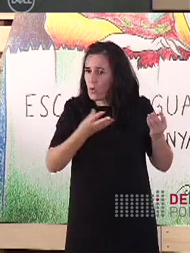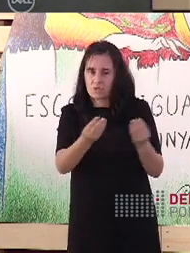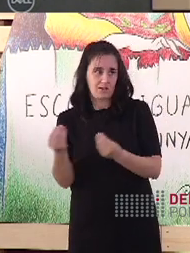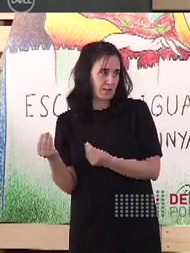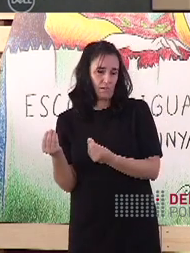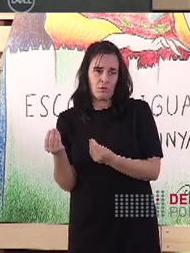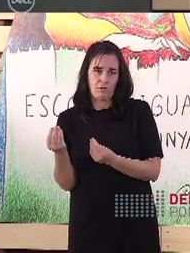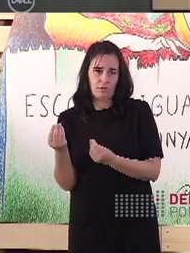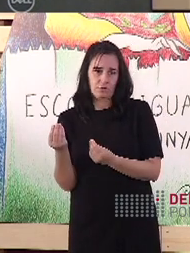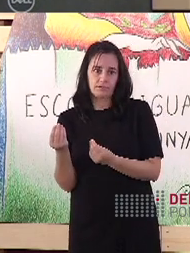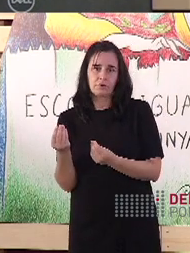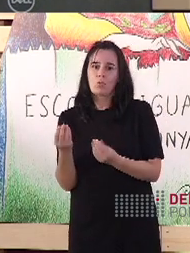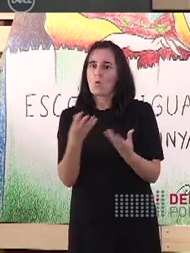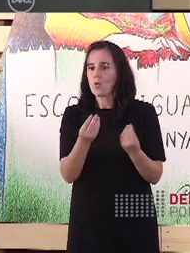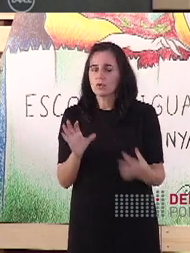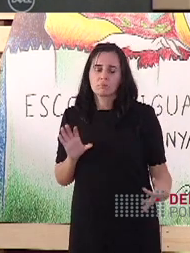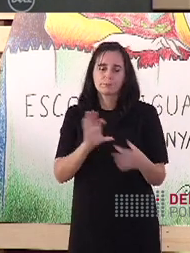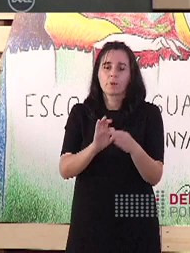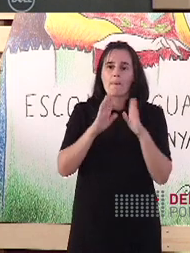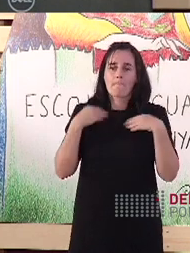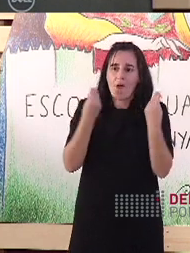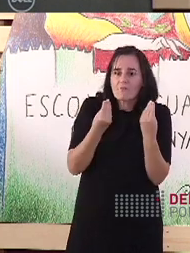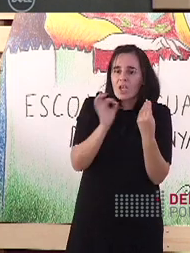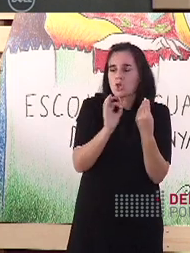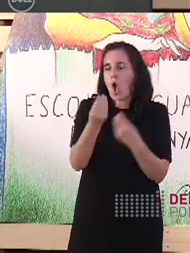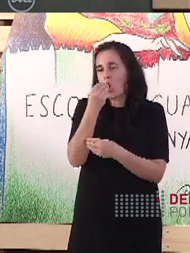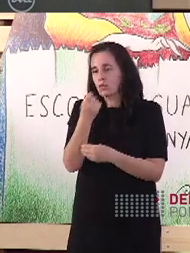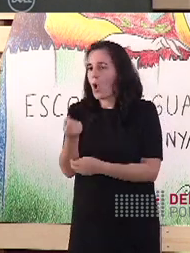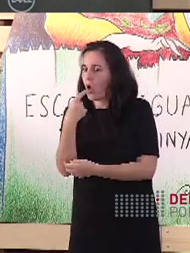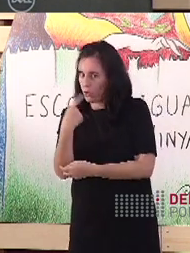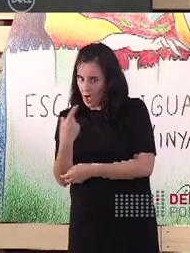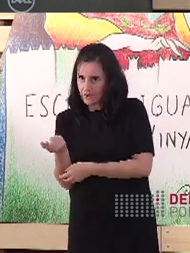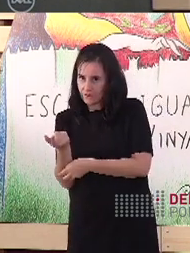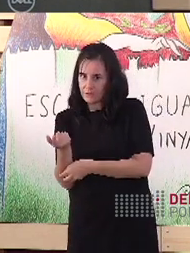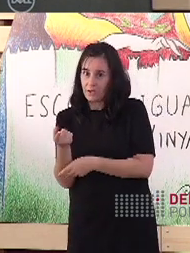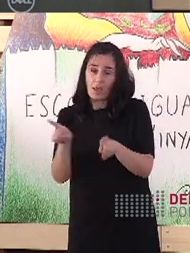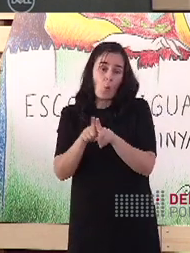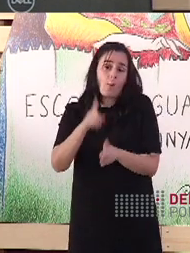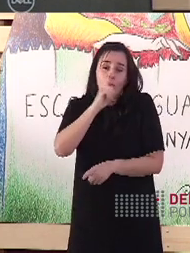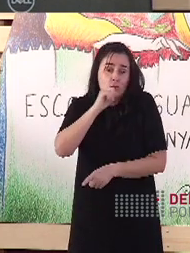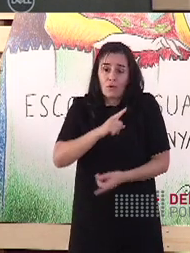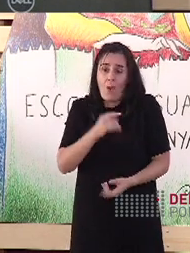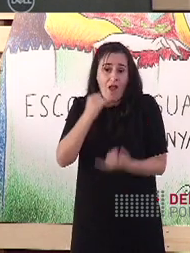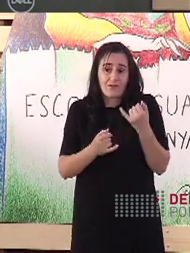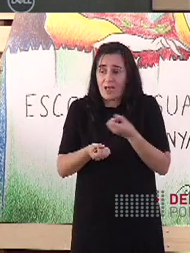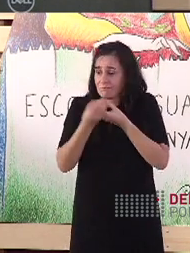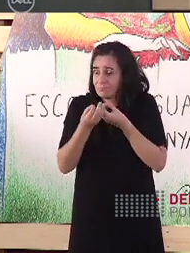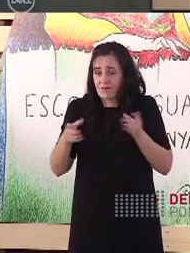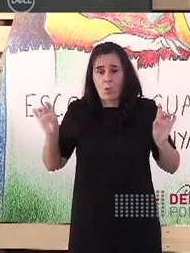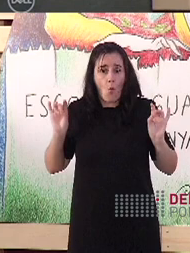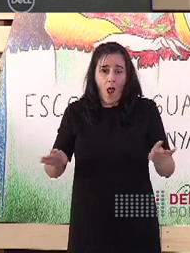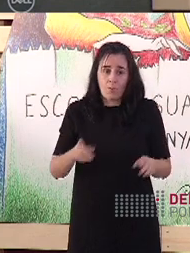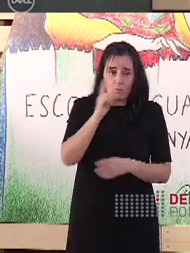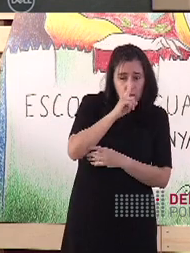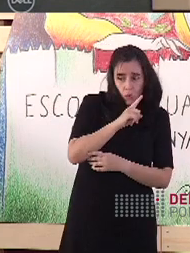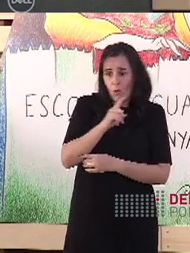ligados a las mafias y los que están ligados al consumo de sustancias. Igual que en la prostitución, si es que son los mismos relatos.